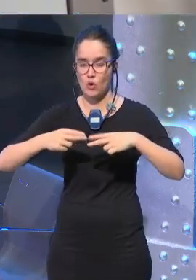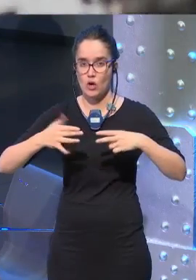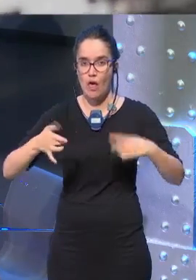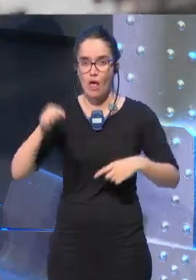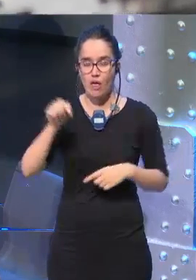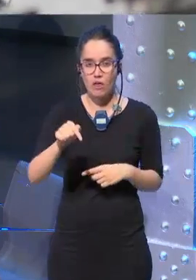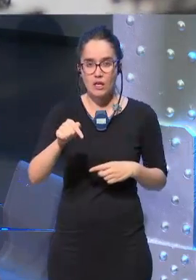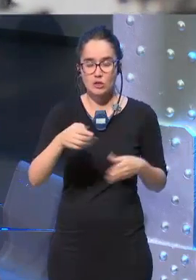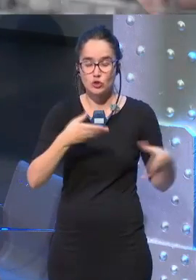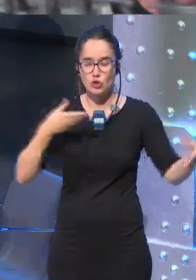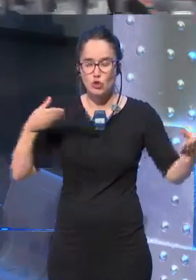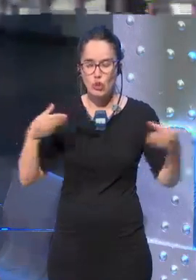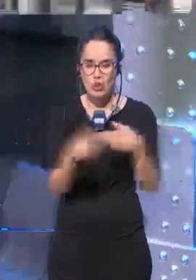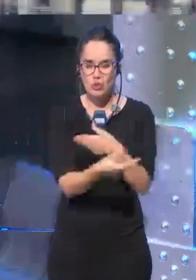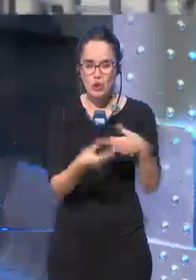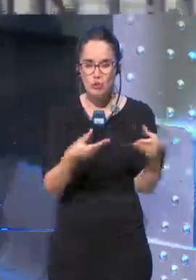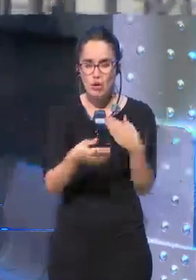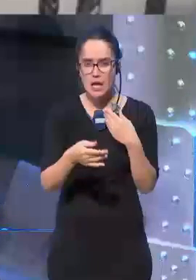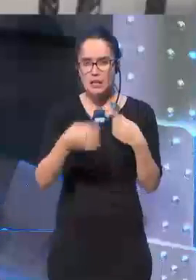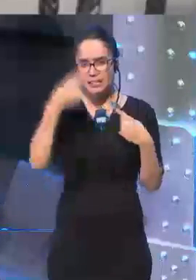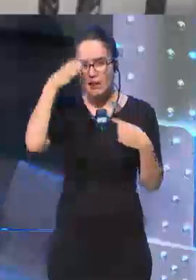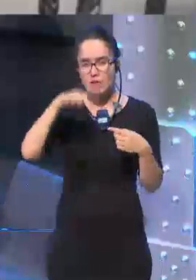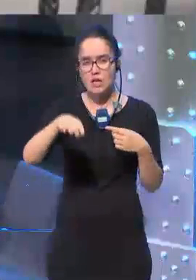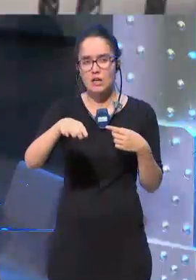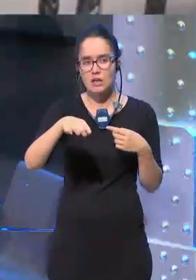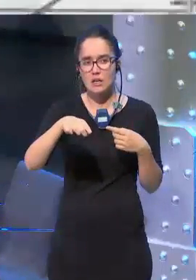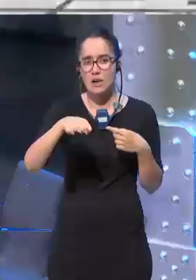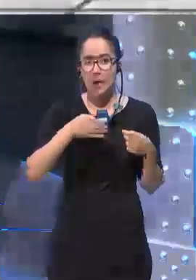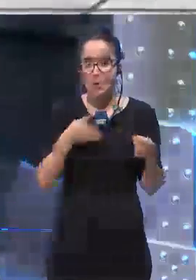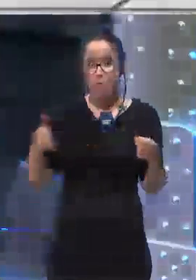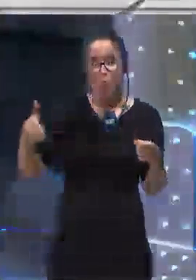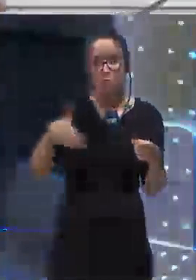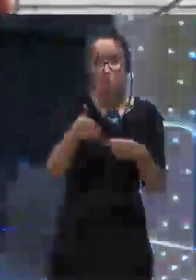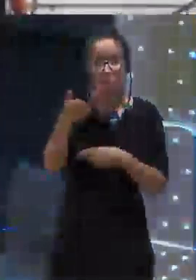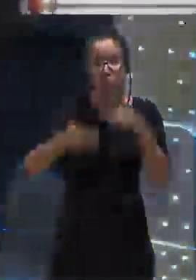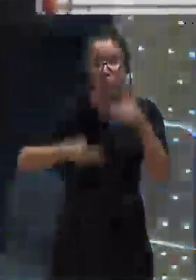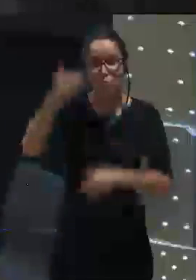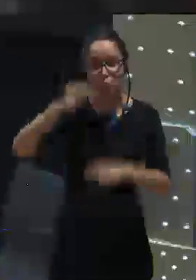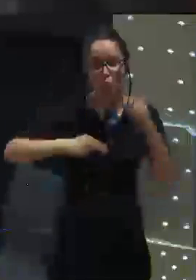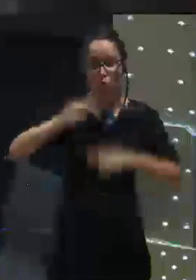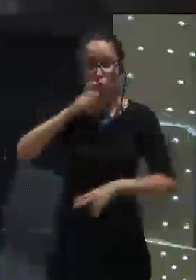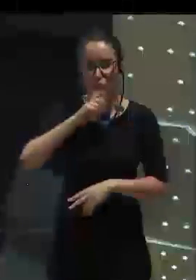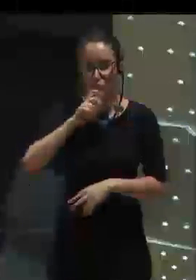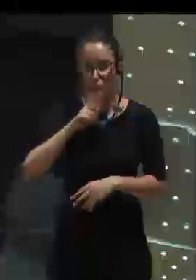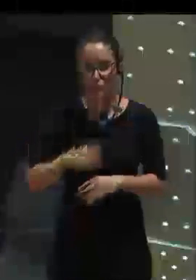Y hay documentación sobre cómo se ha construido este muro.